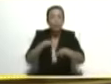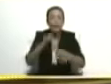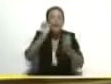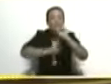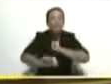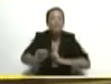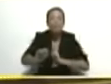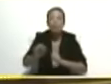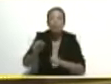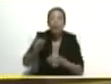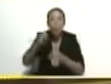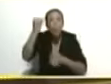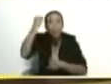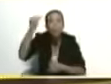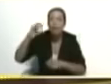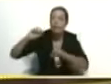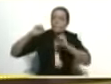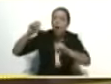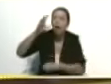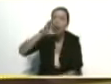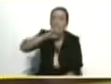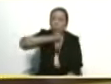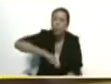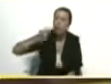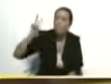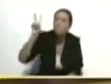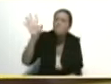defiende una idea de patria.